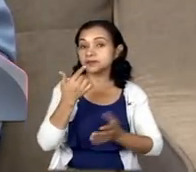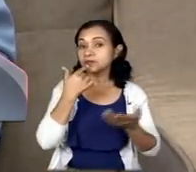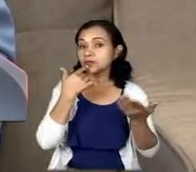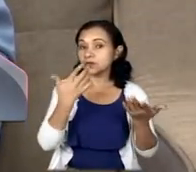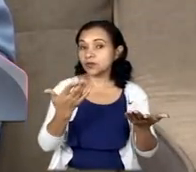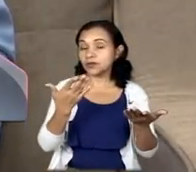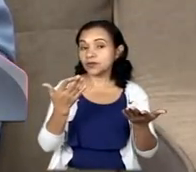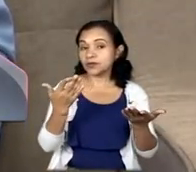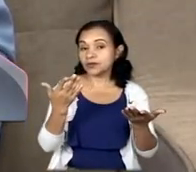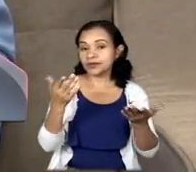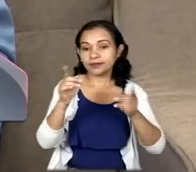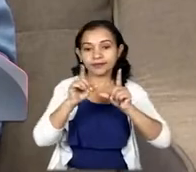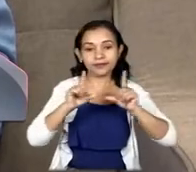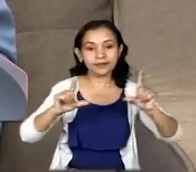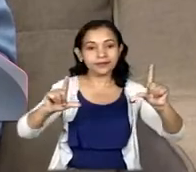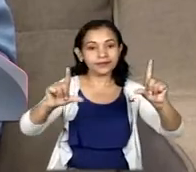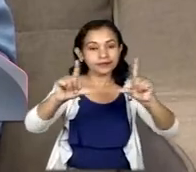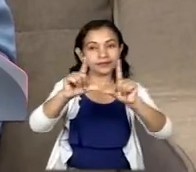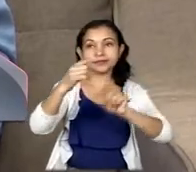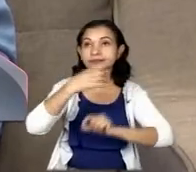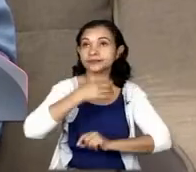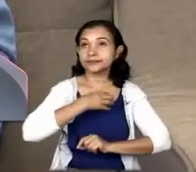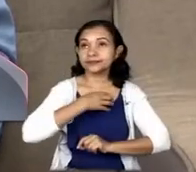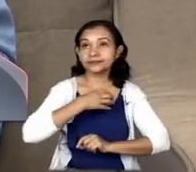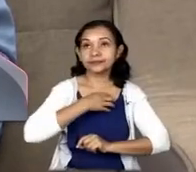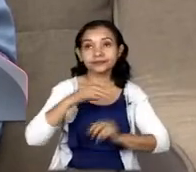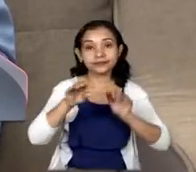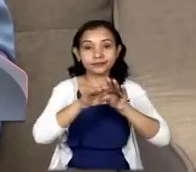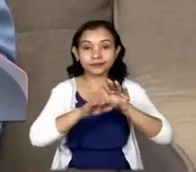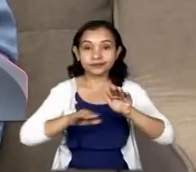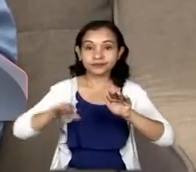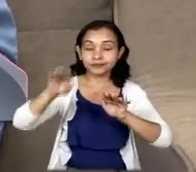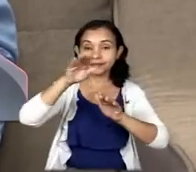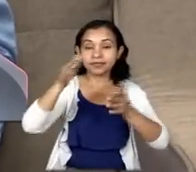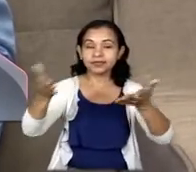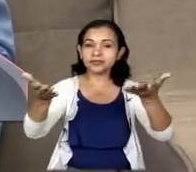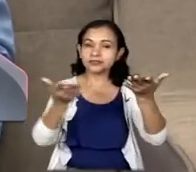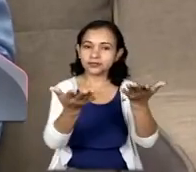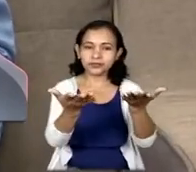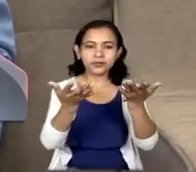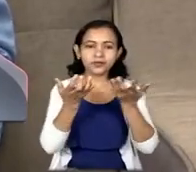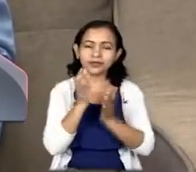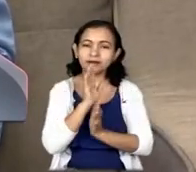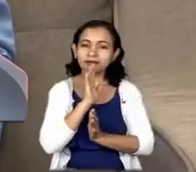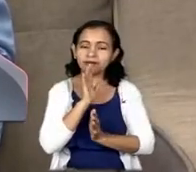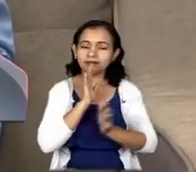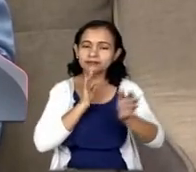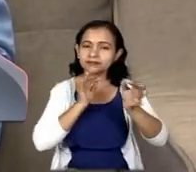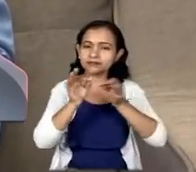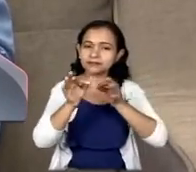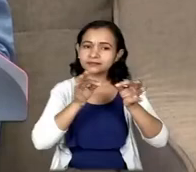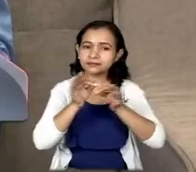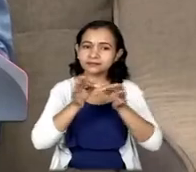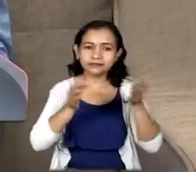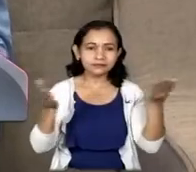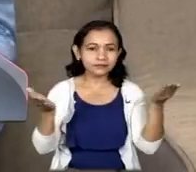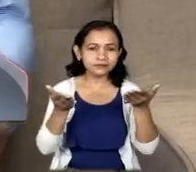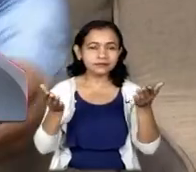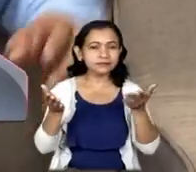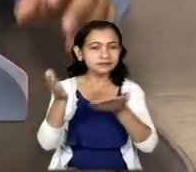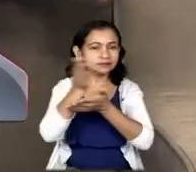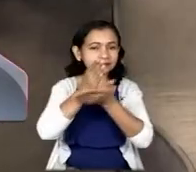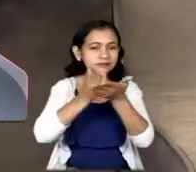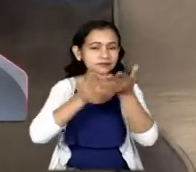de ellas es la territorialidad, pero también es esa herencia, y de eso quisiera que nos hablara, porque es que hay gente que